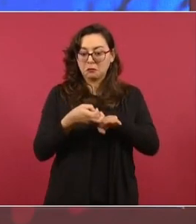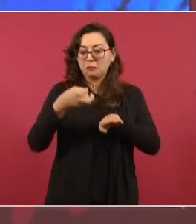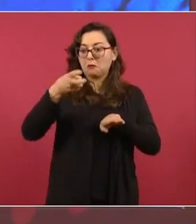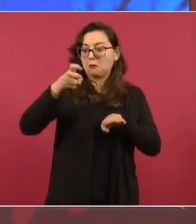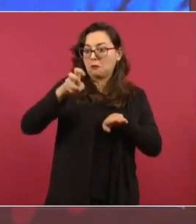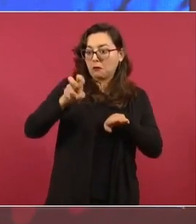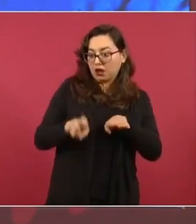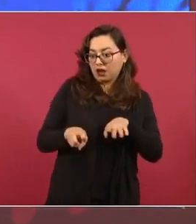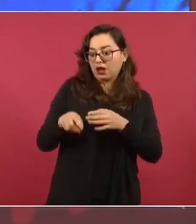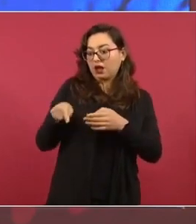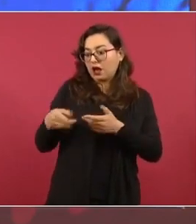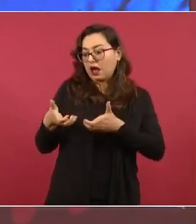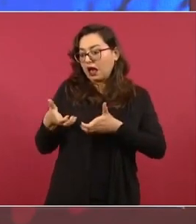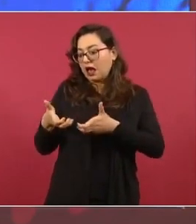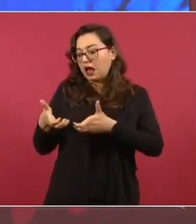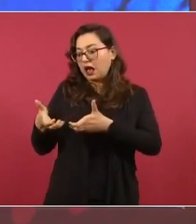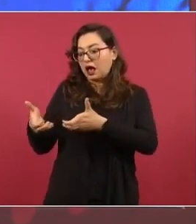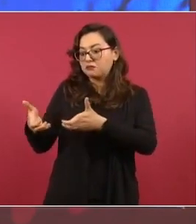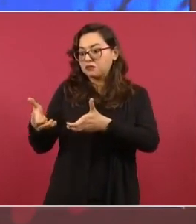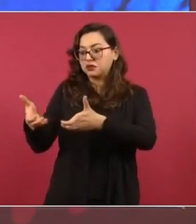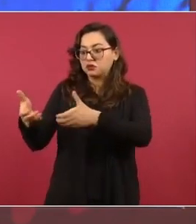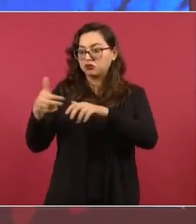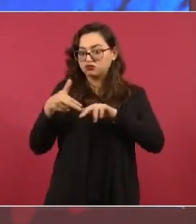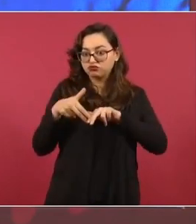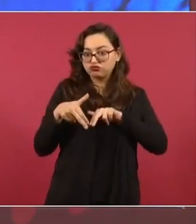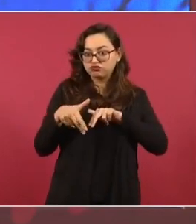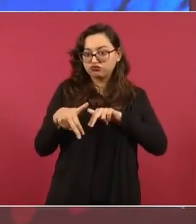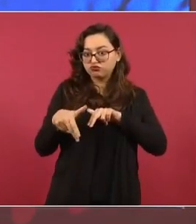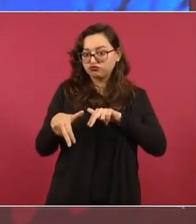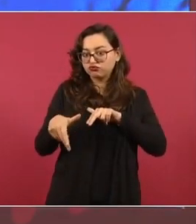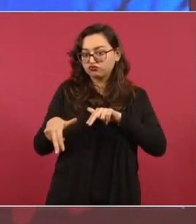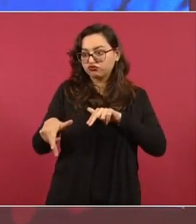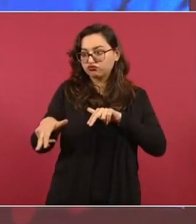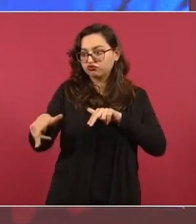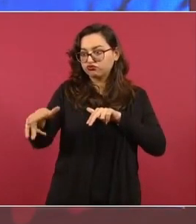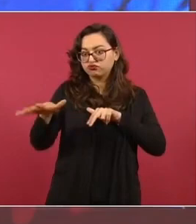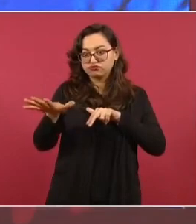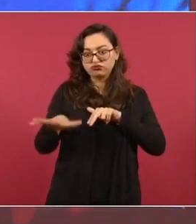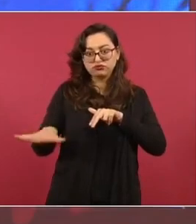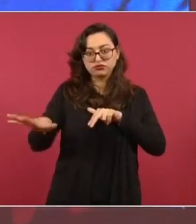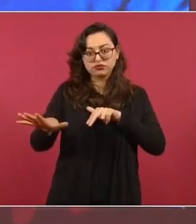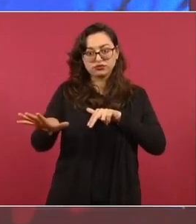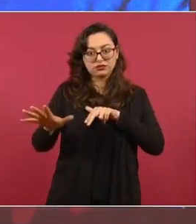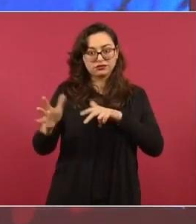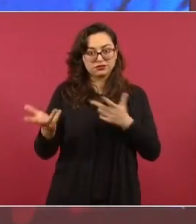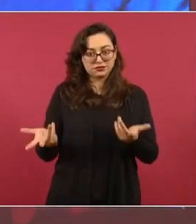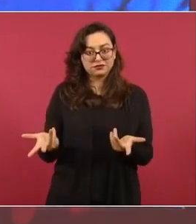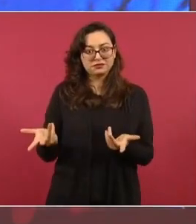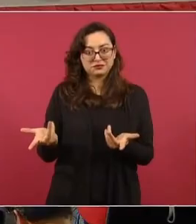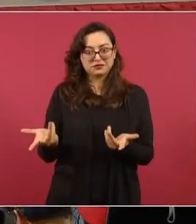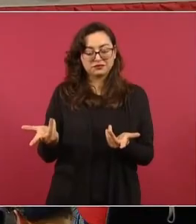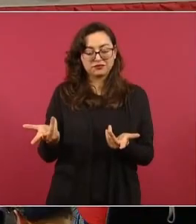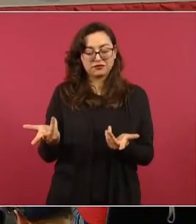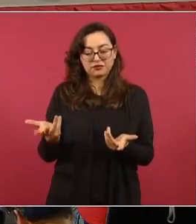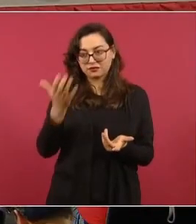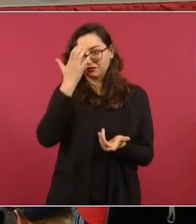pero para comunicar, Tikal, como se comunicaban antes los sitios